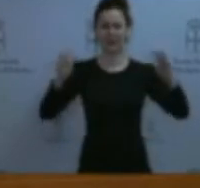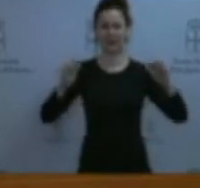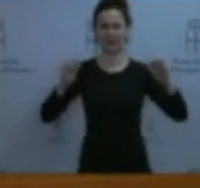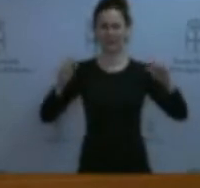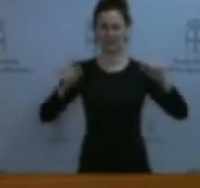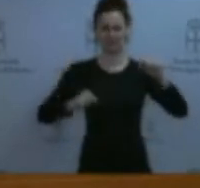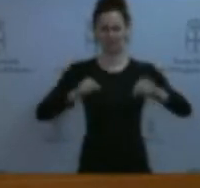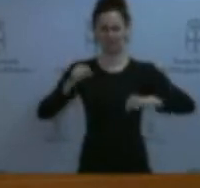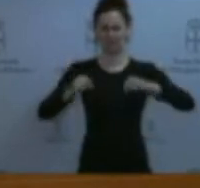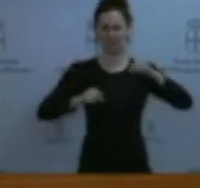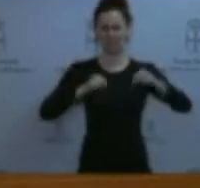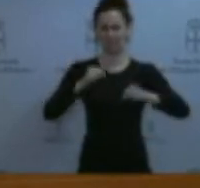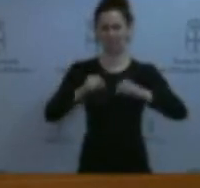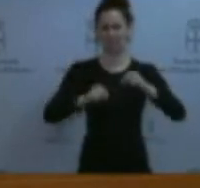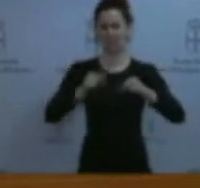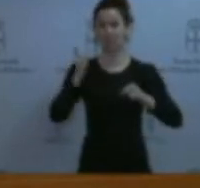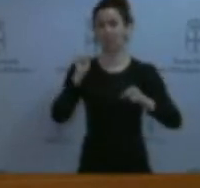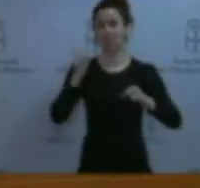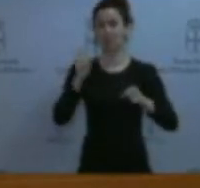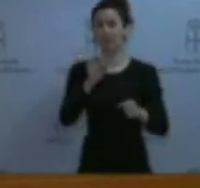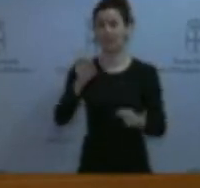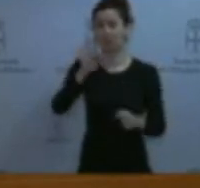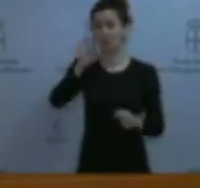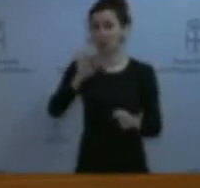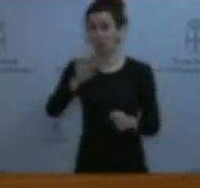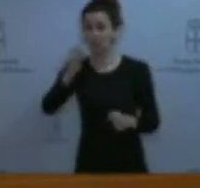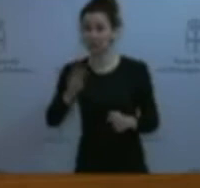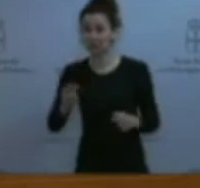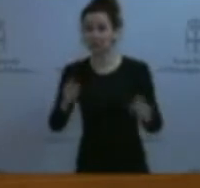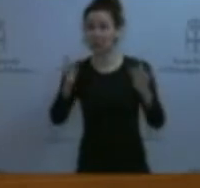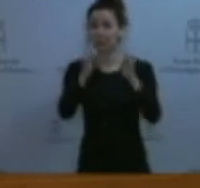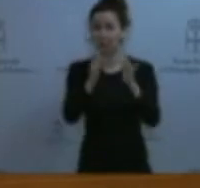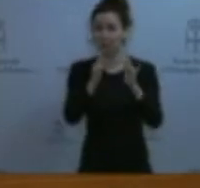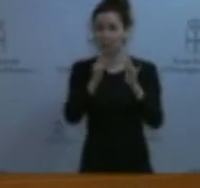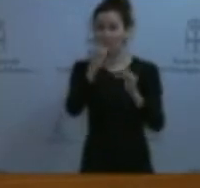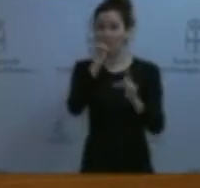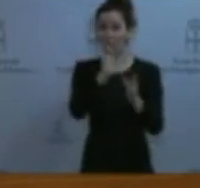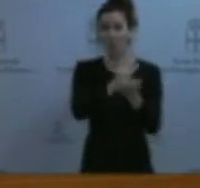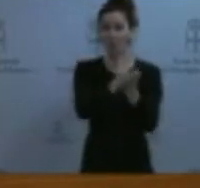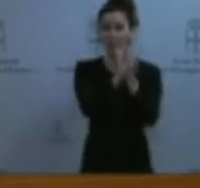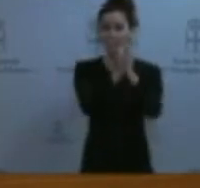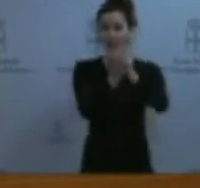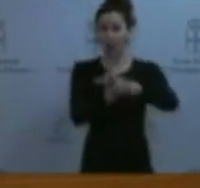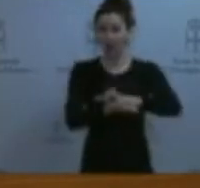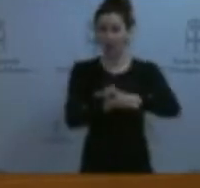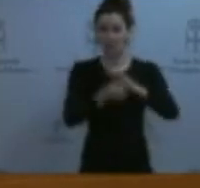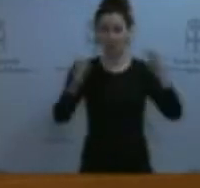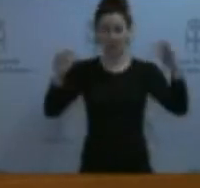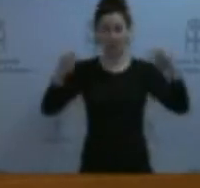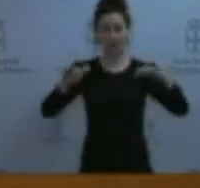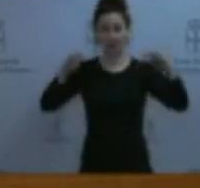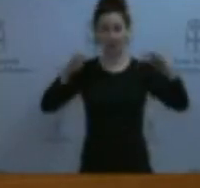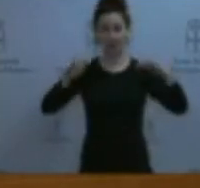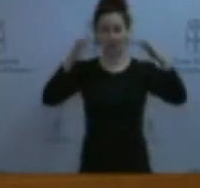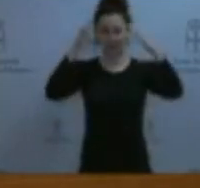Únicamente hubiera hecho falta que lloviera para que el SO3, en contacto con el agua, produciera ácido sulfúrico y regáramos a los vecinos